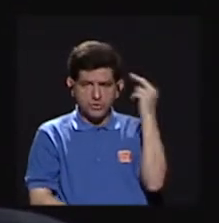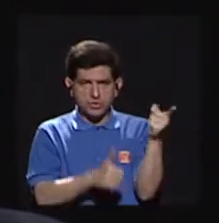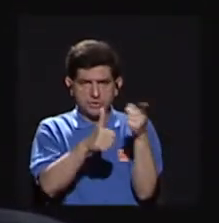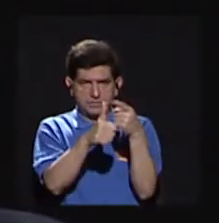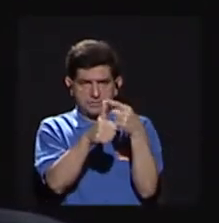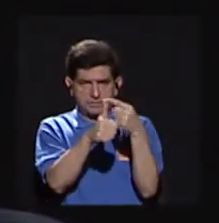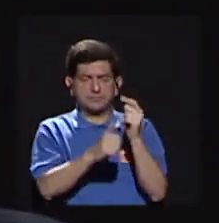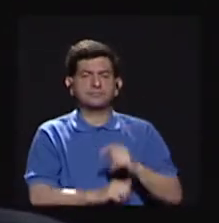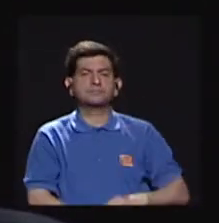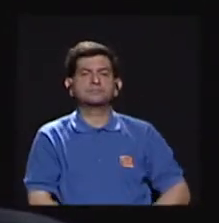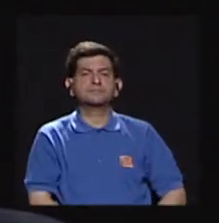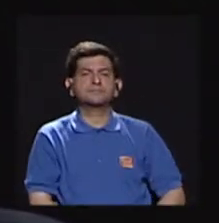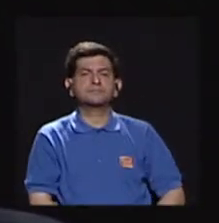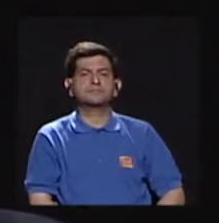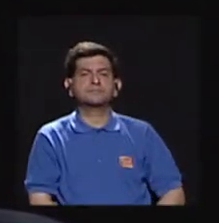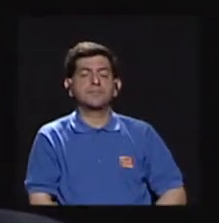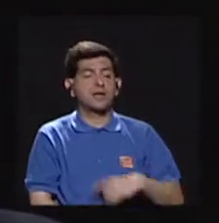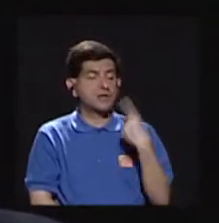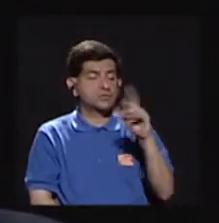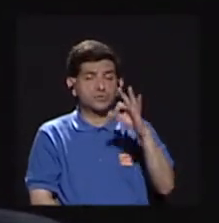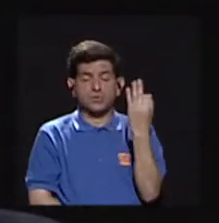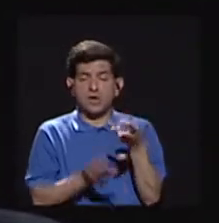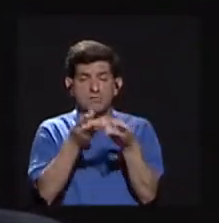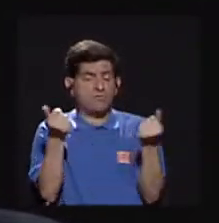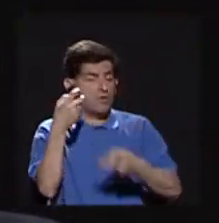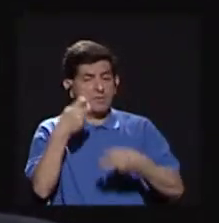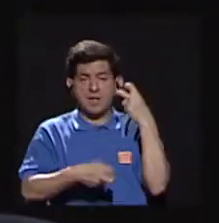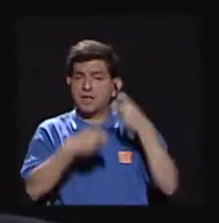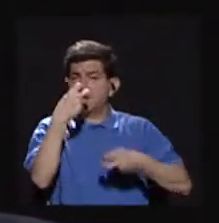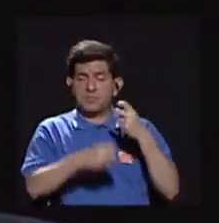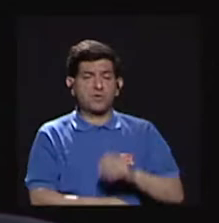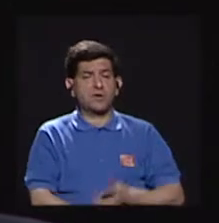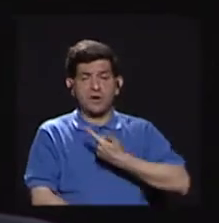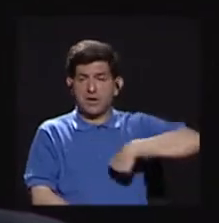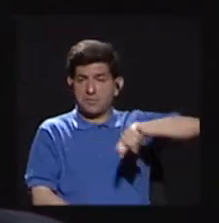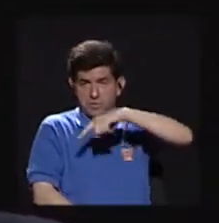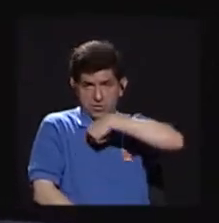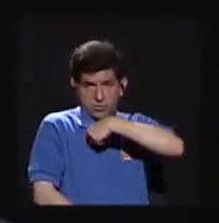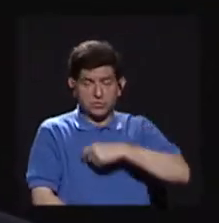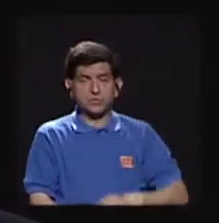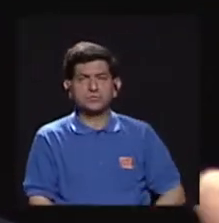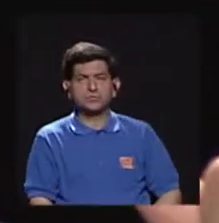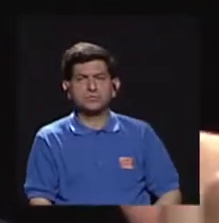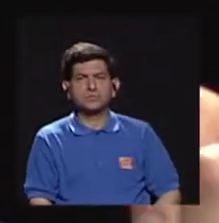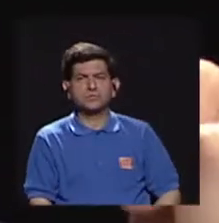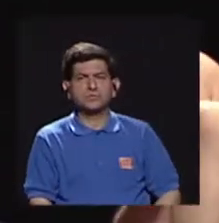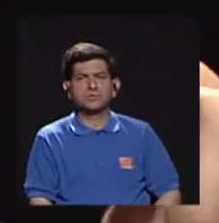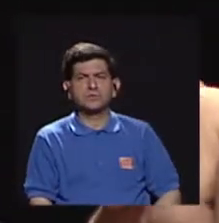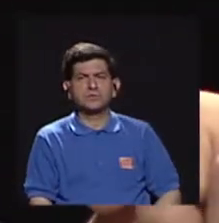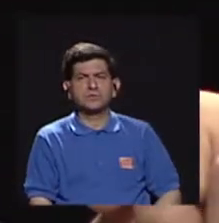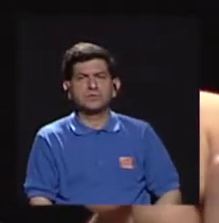porque es la única forma de resolver el problema nosotros pasamos y de